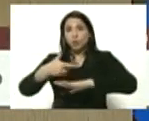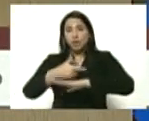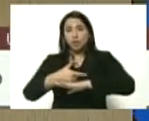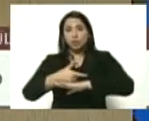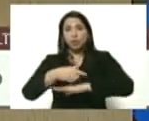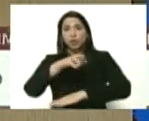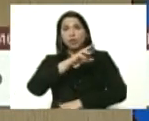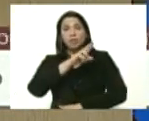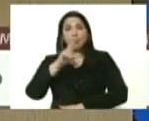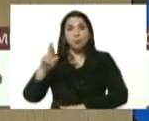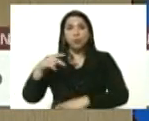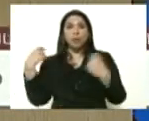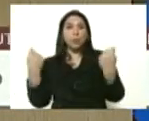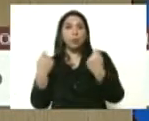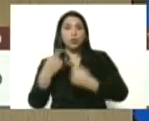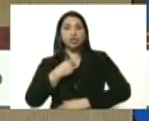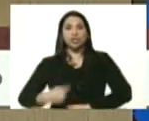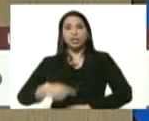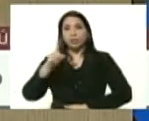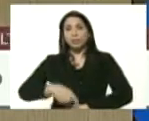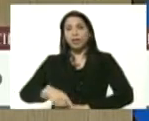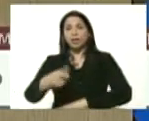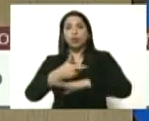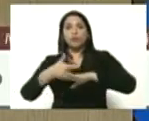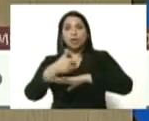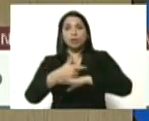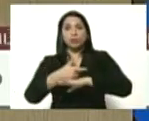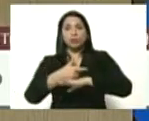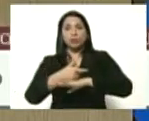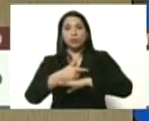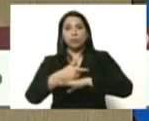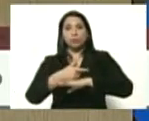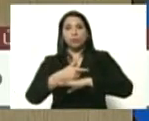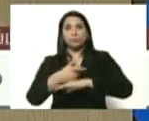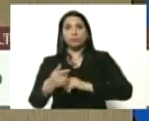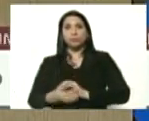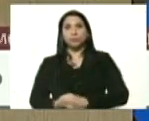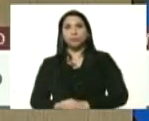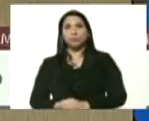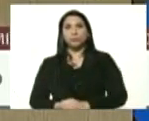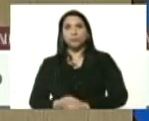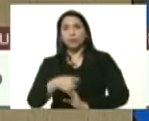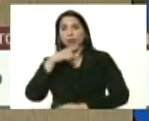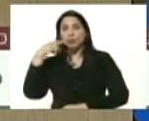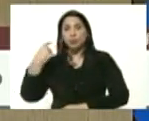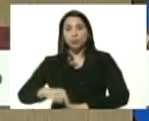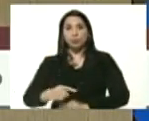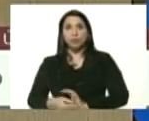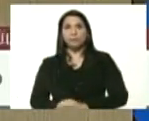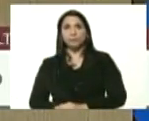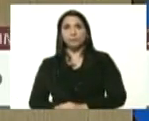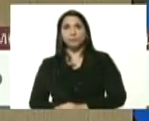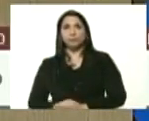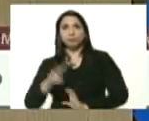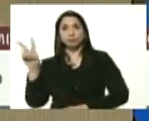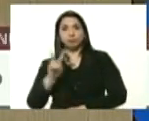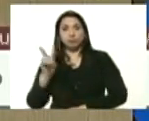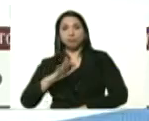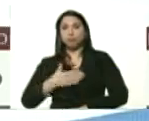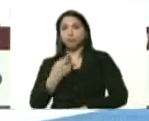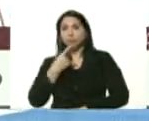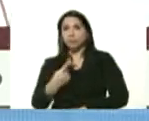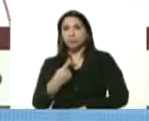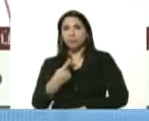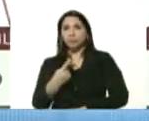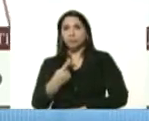República Popular China, del gobierno de la República Federativa, de la República Federativa de Rusia, Venezuela puede decir